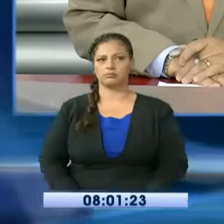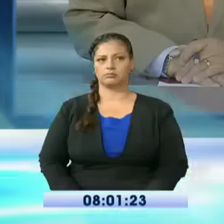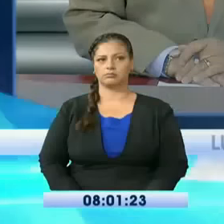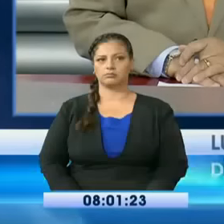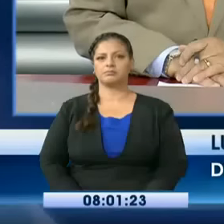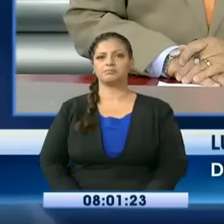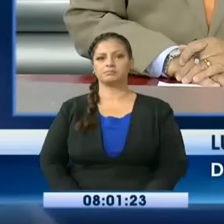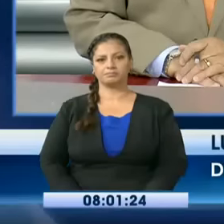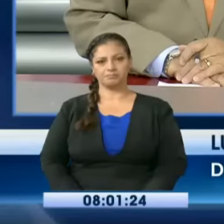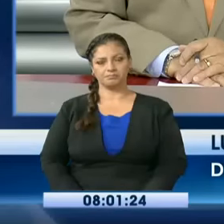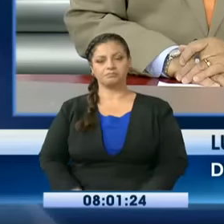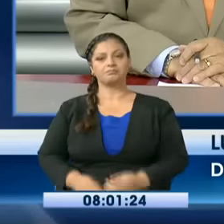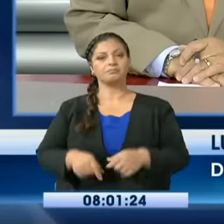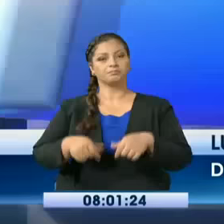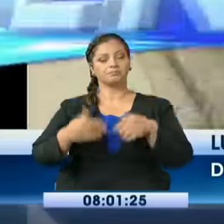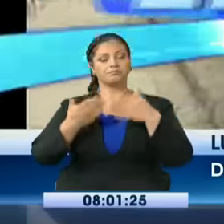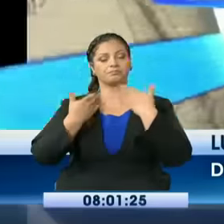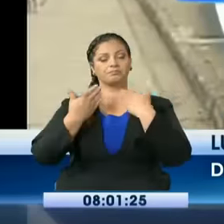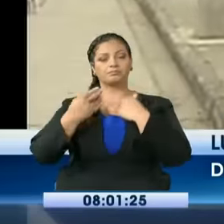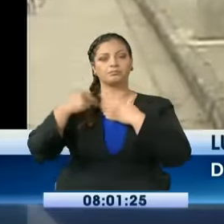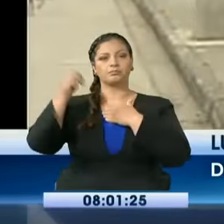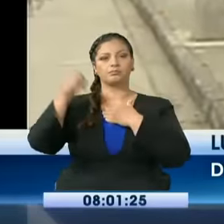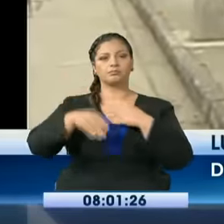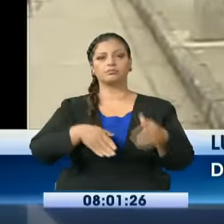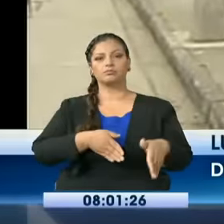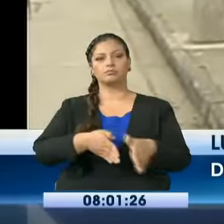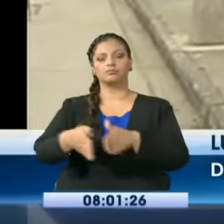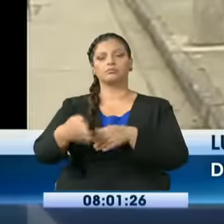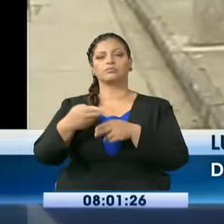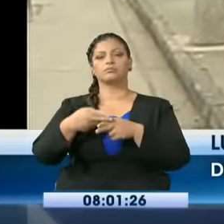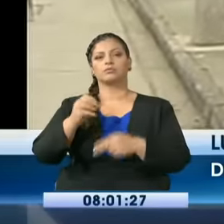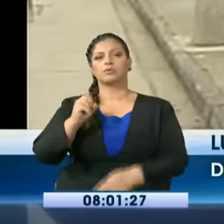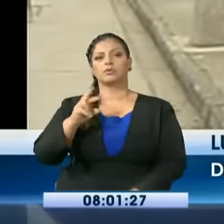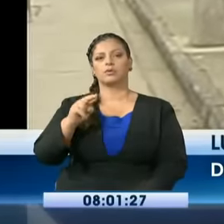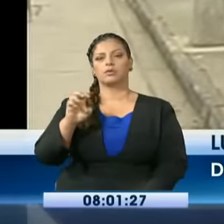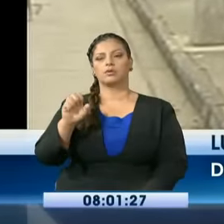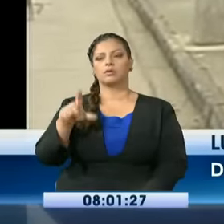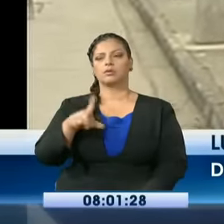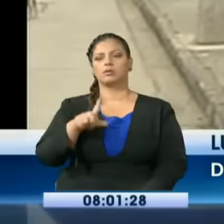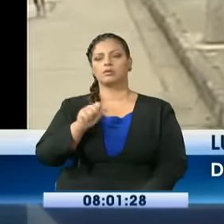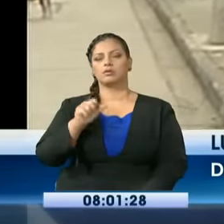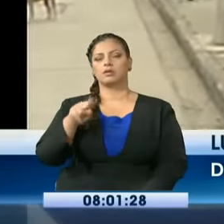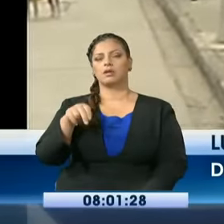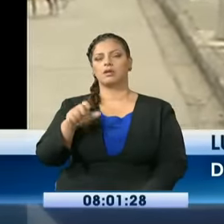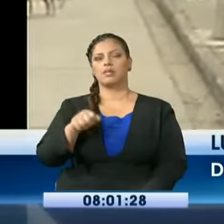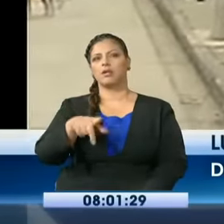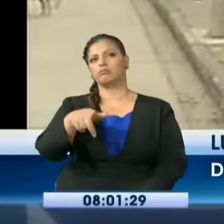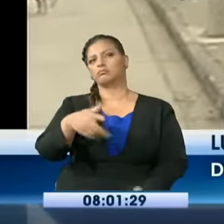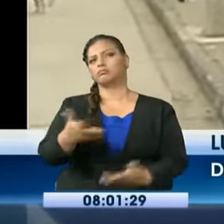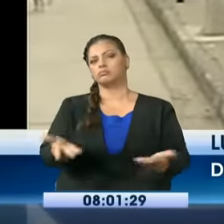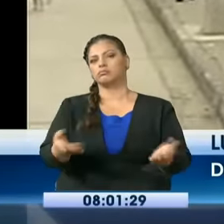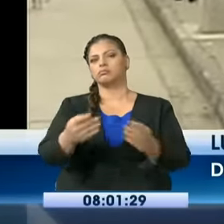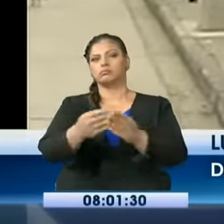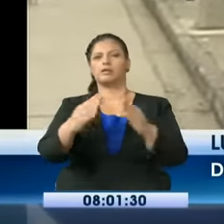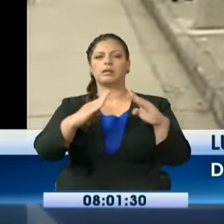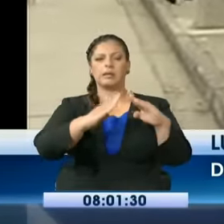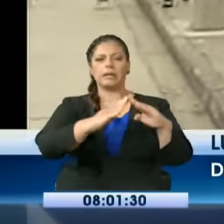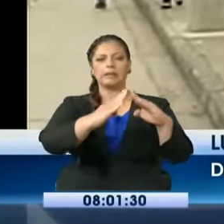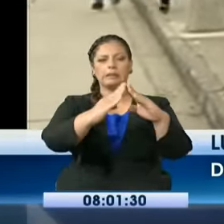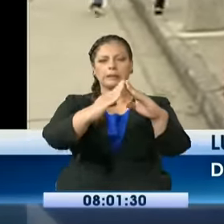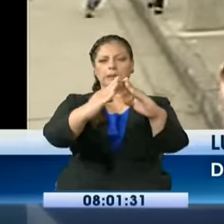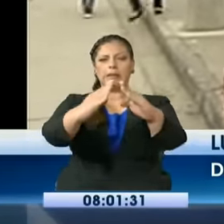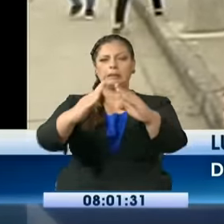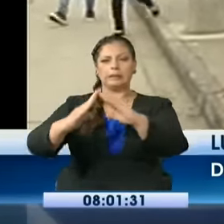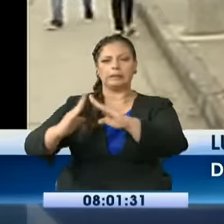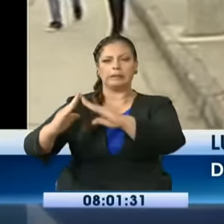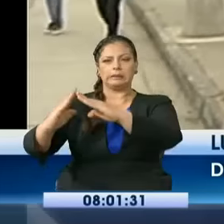familia de la Escuela del Milenio Sara Flor Jiménez. Ellos han estado denunciando desde días anteriores sobre el problema que han tenido para ingresar